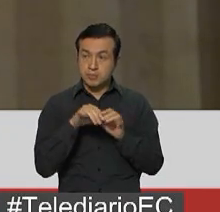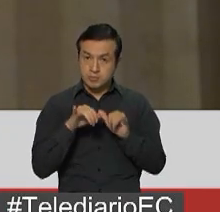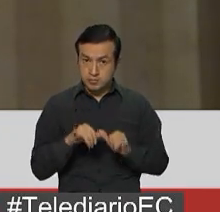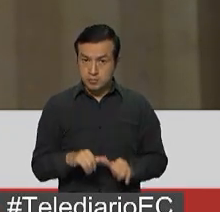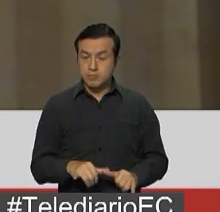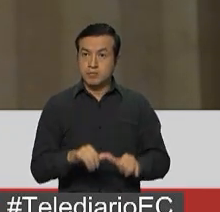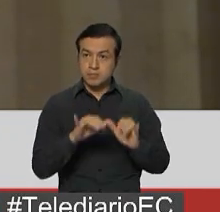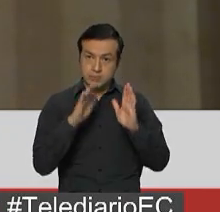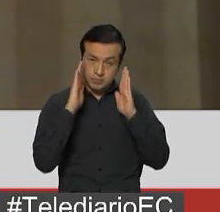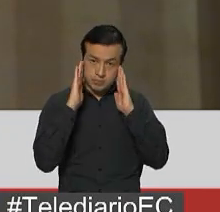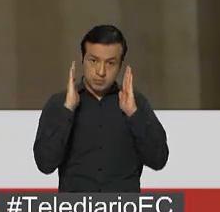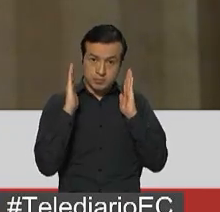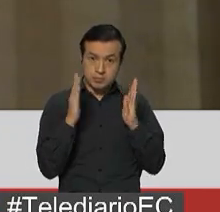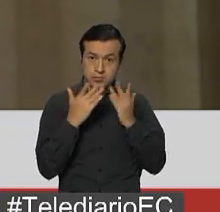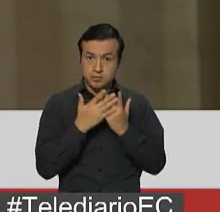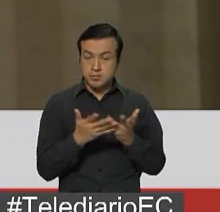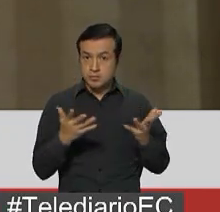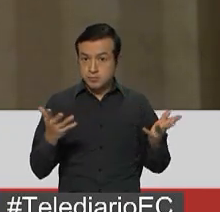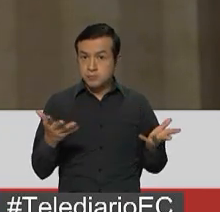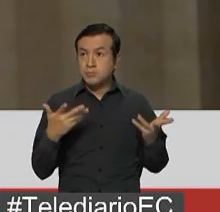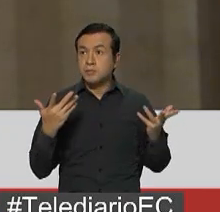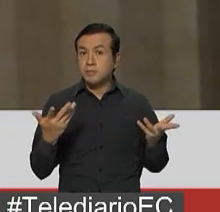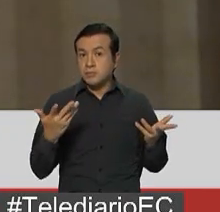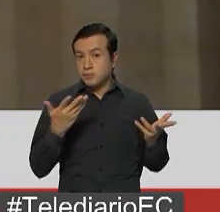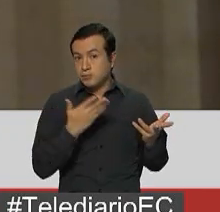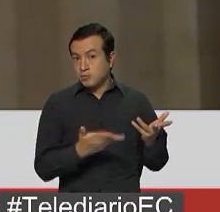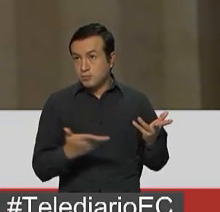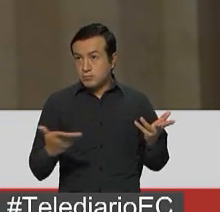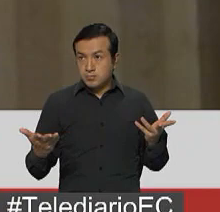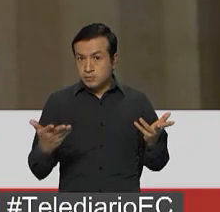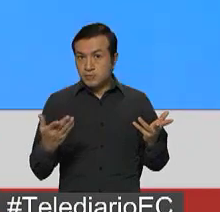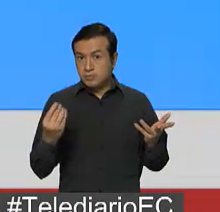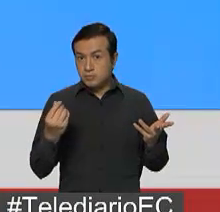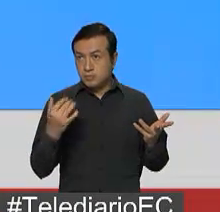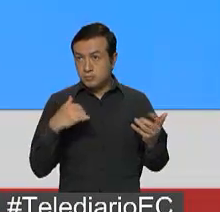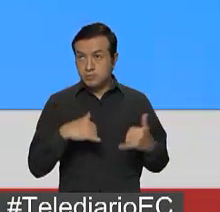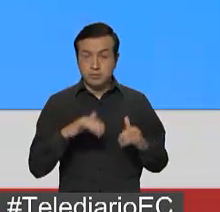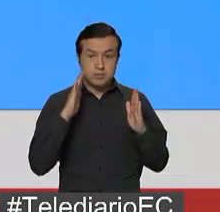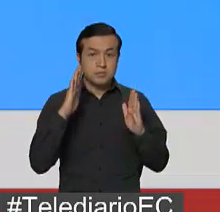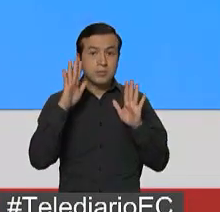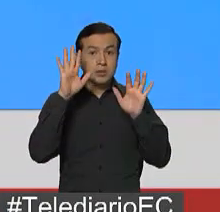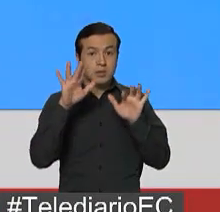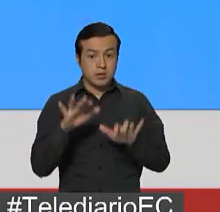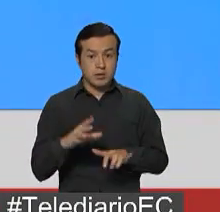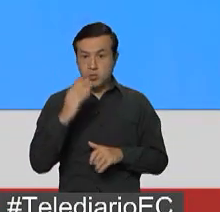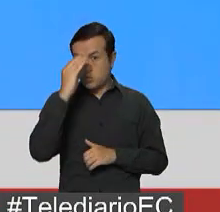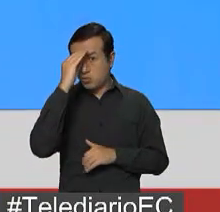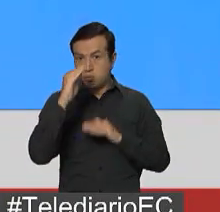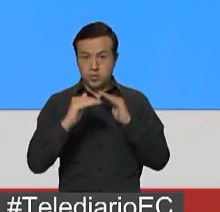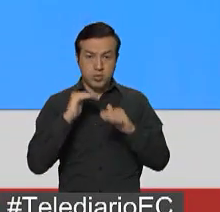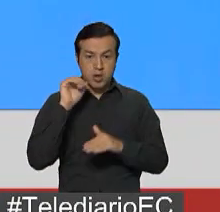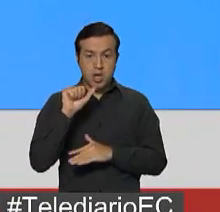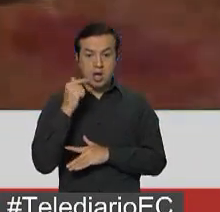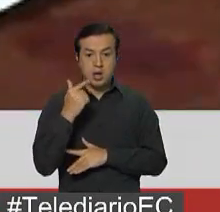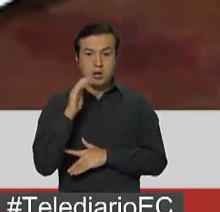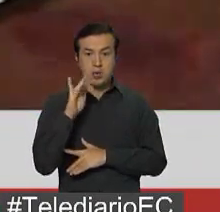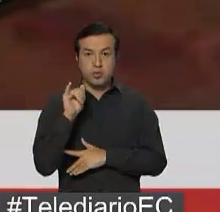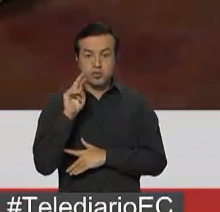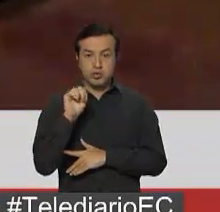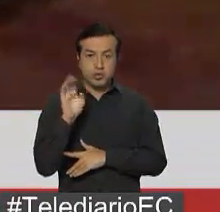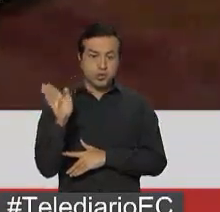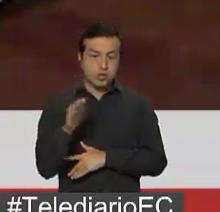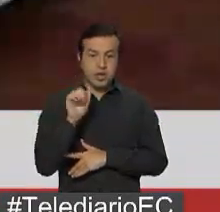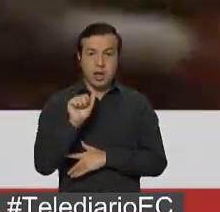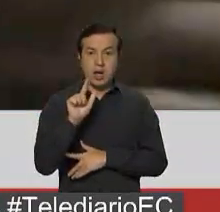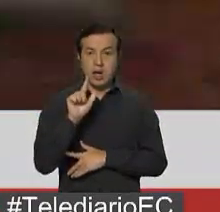hacia esos hacia esas a esos rubros el secretario de educación superior agustín galván aclaró que